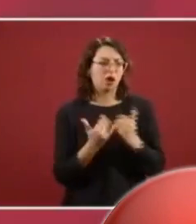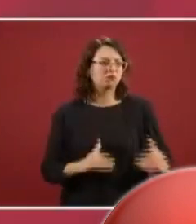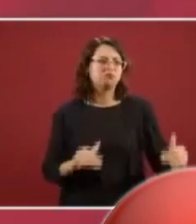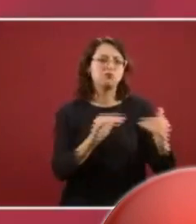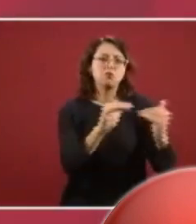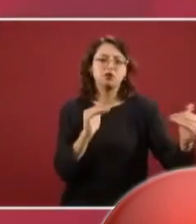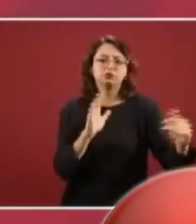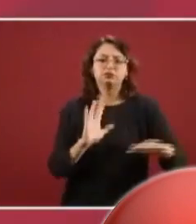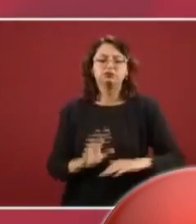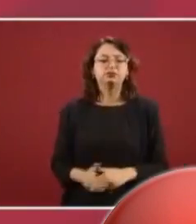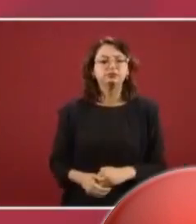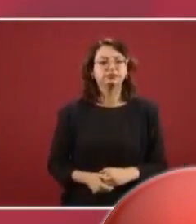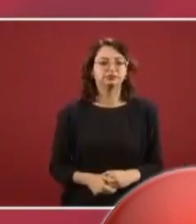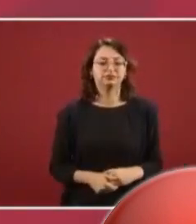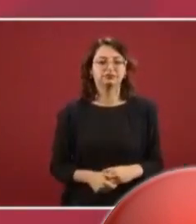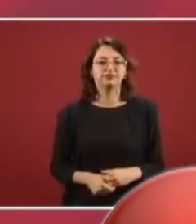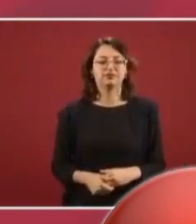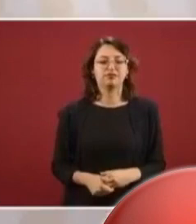Trato igual.